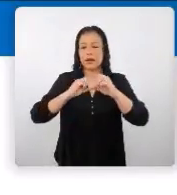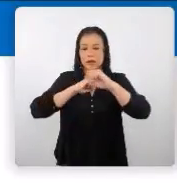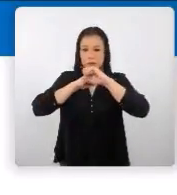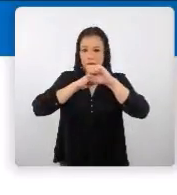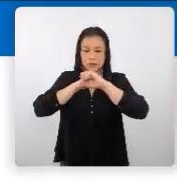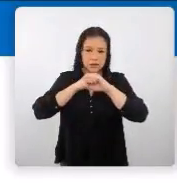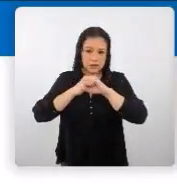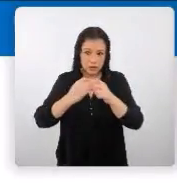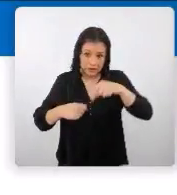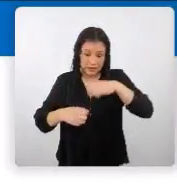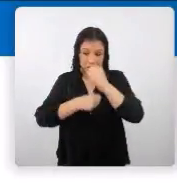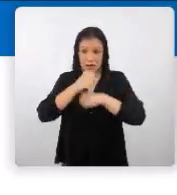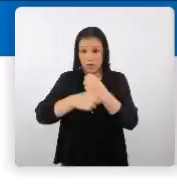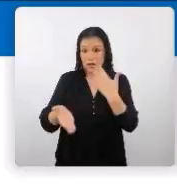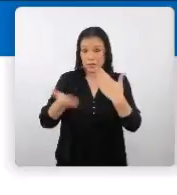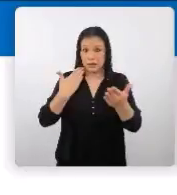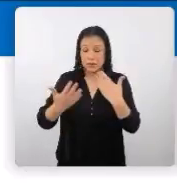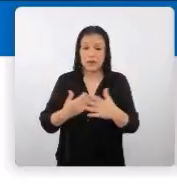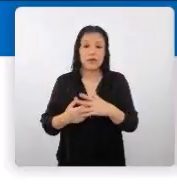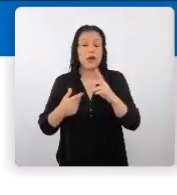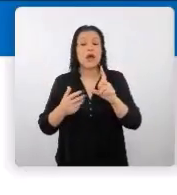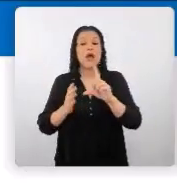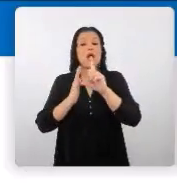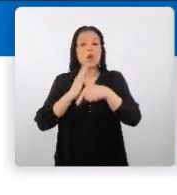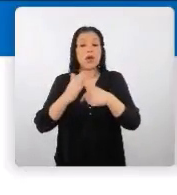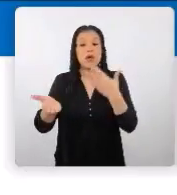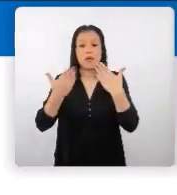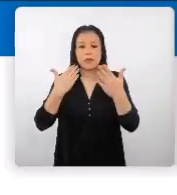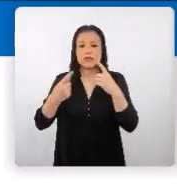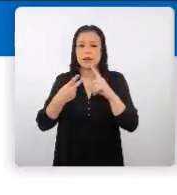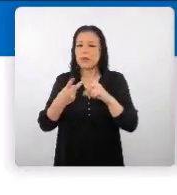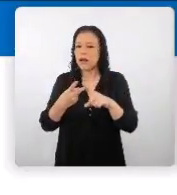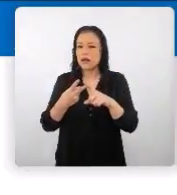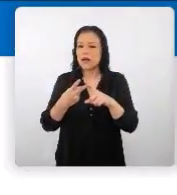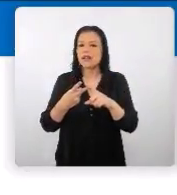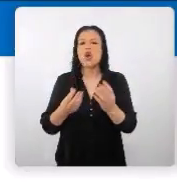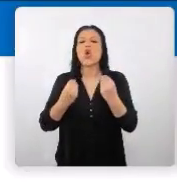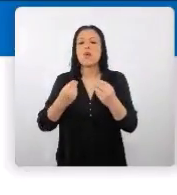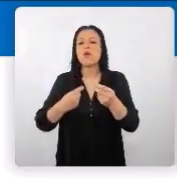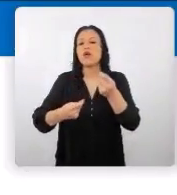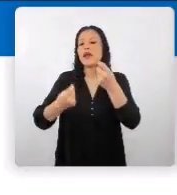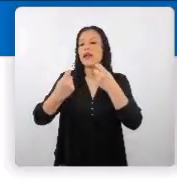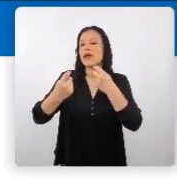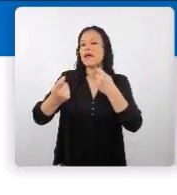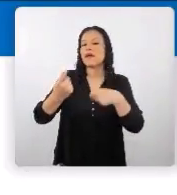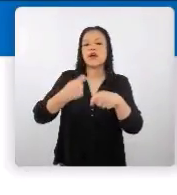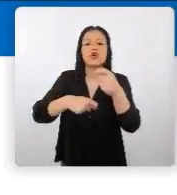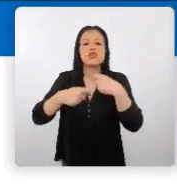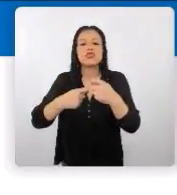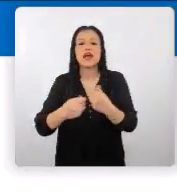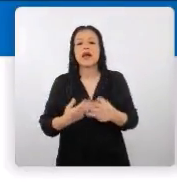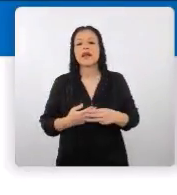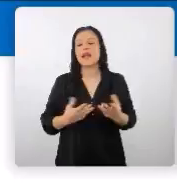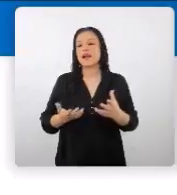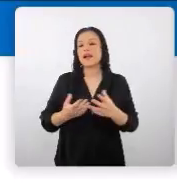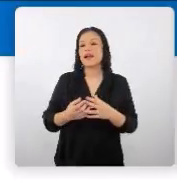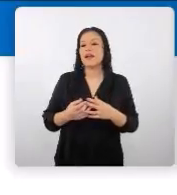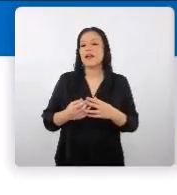año. Después hablaremos ya sobre el tema principal, que es cómo negociar en el mercado